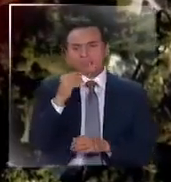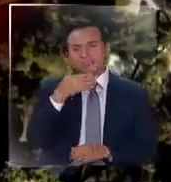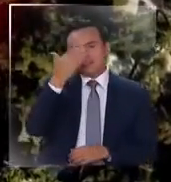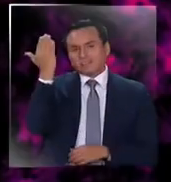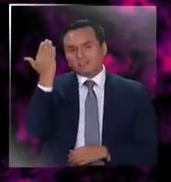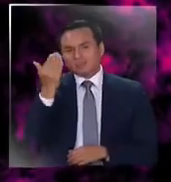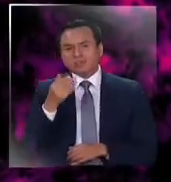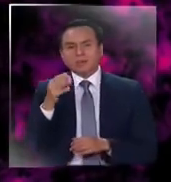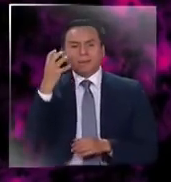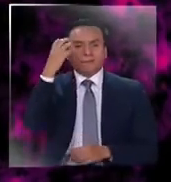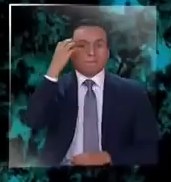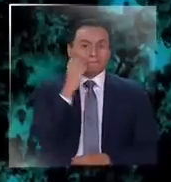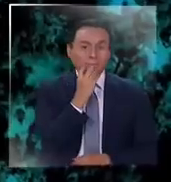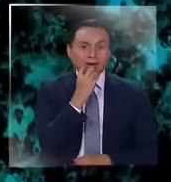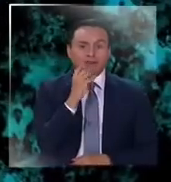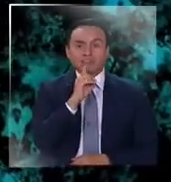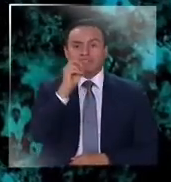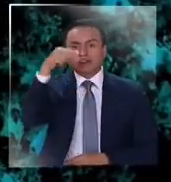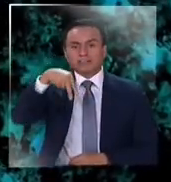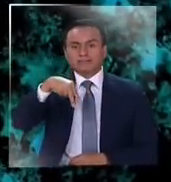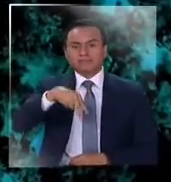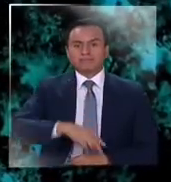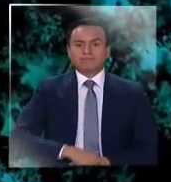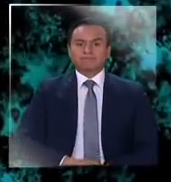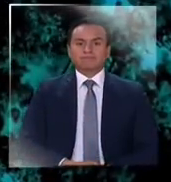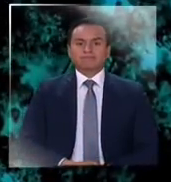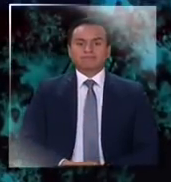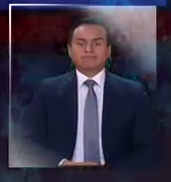talento. Mayo en TVN.